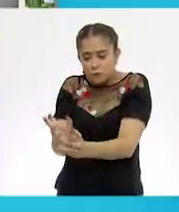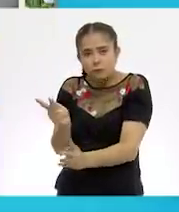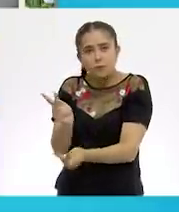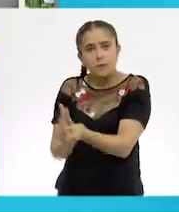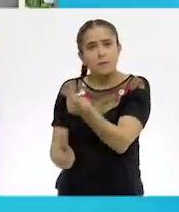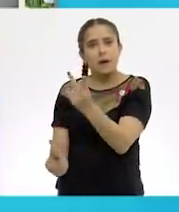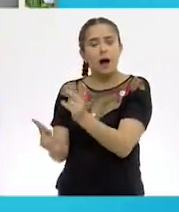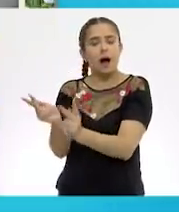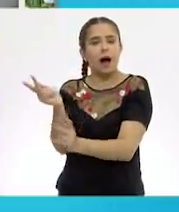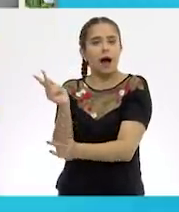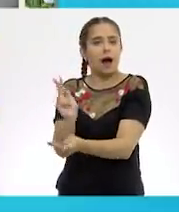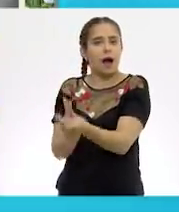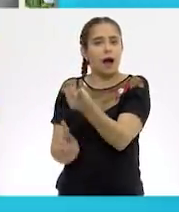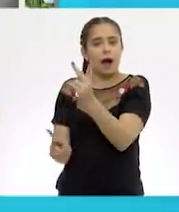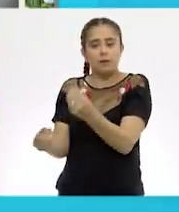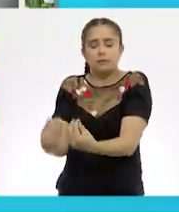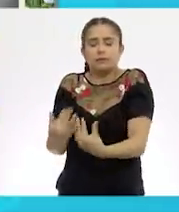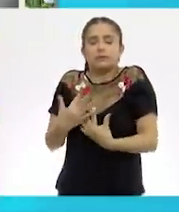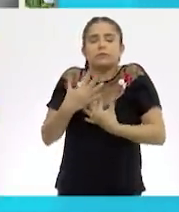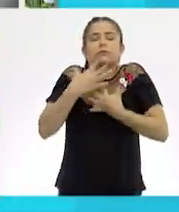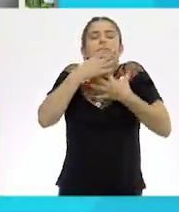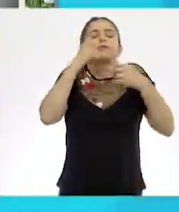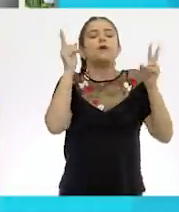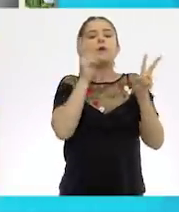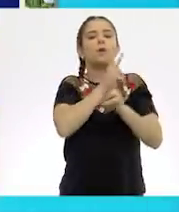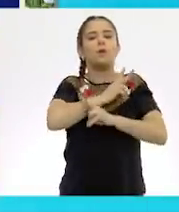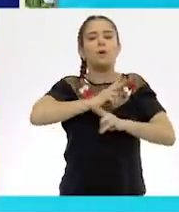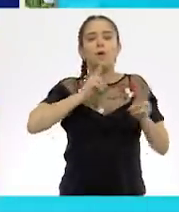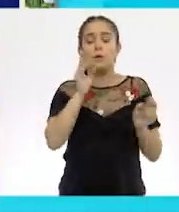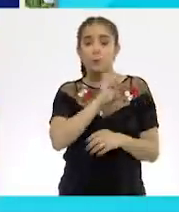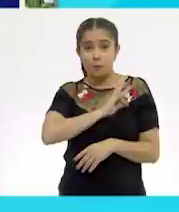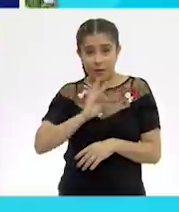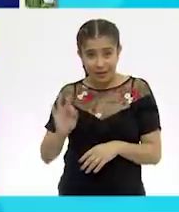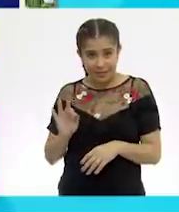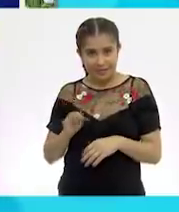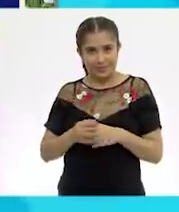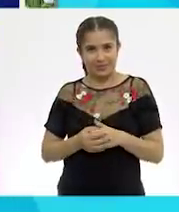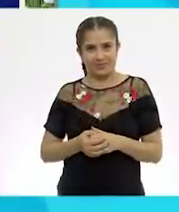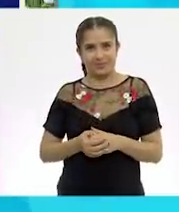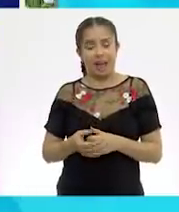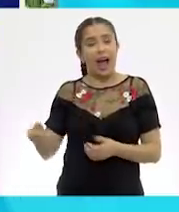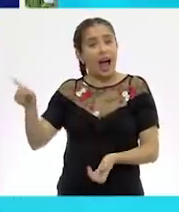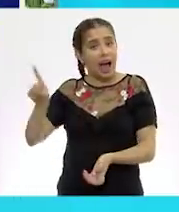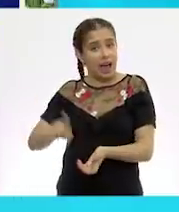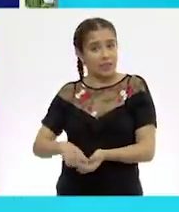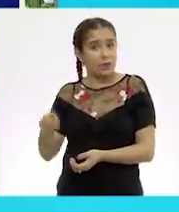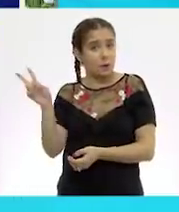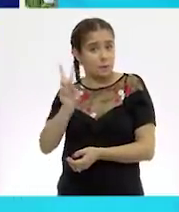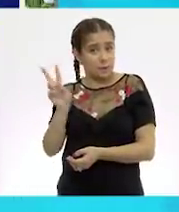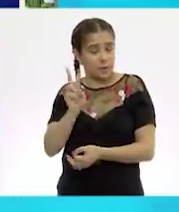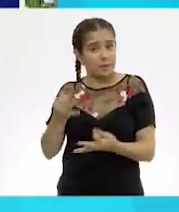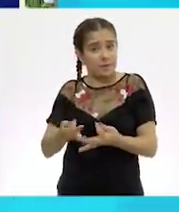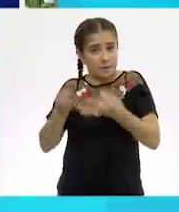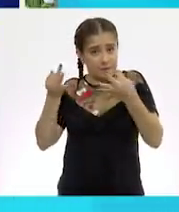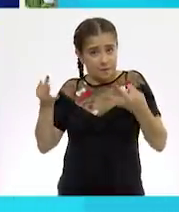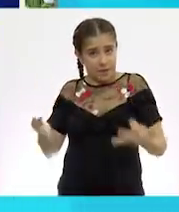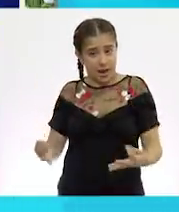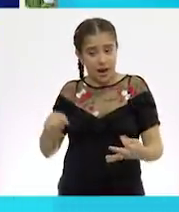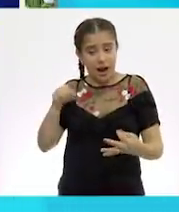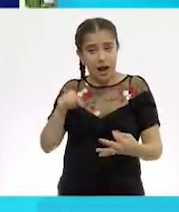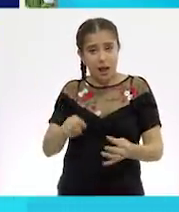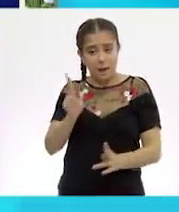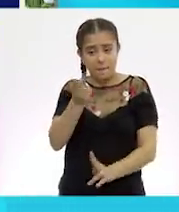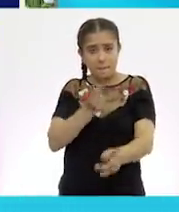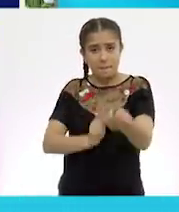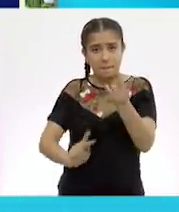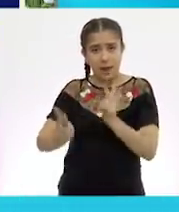y nos da oxígeno. Come los nutrientes de la tierra y algunas se